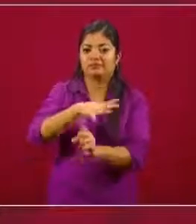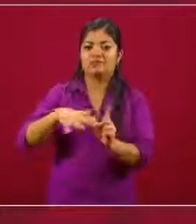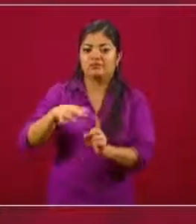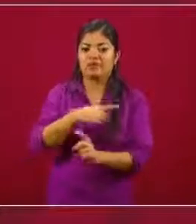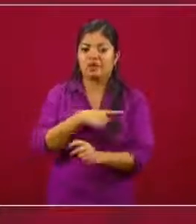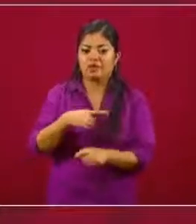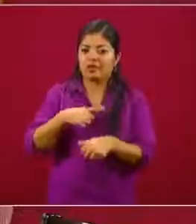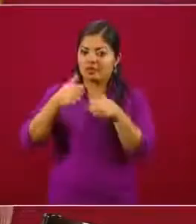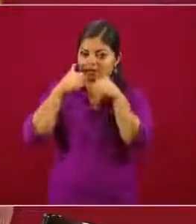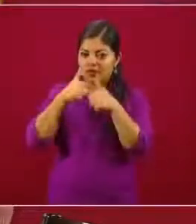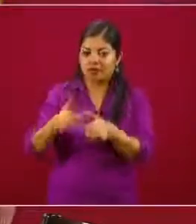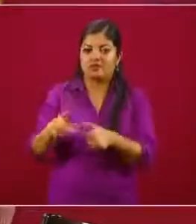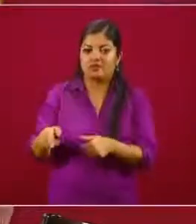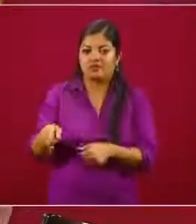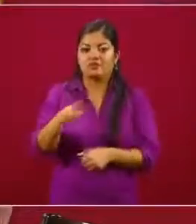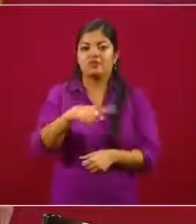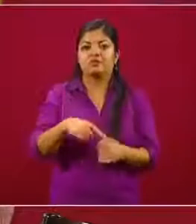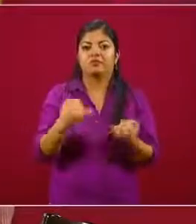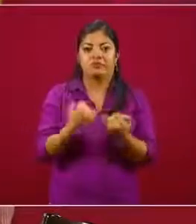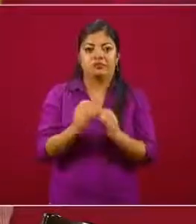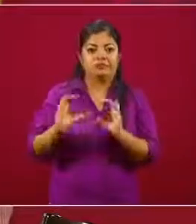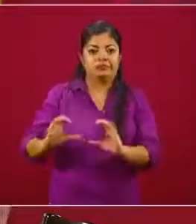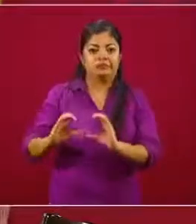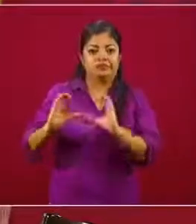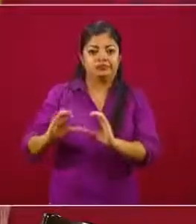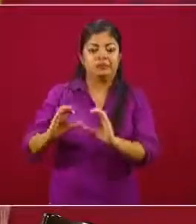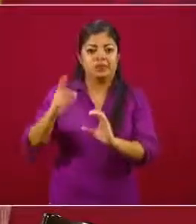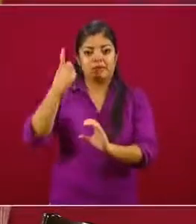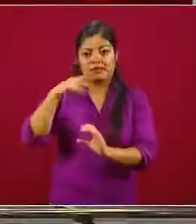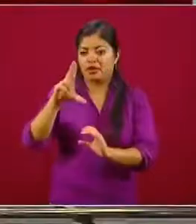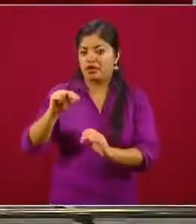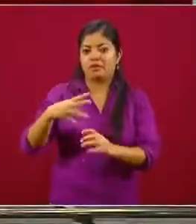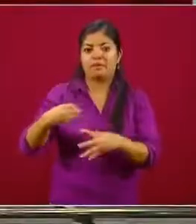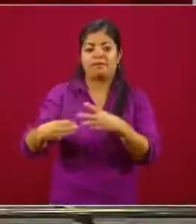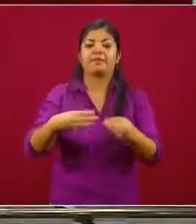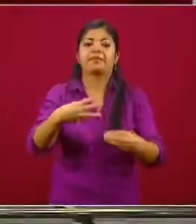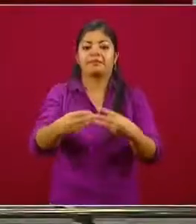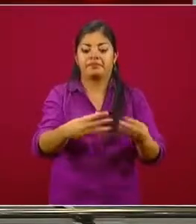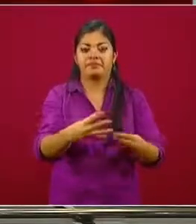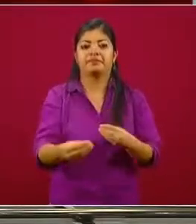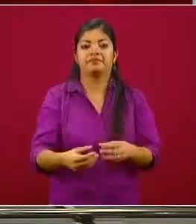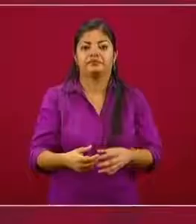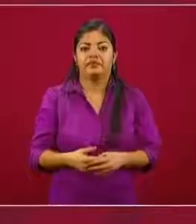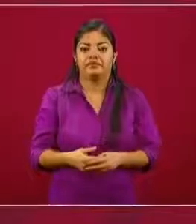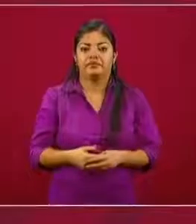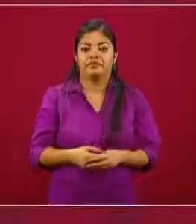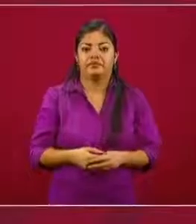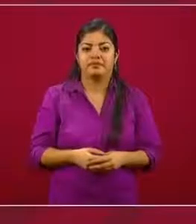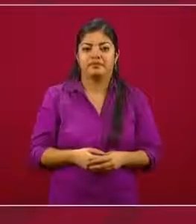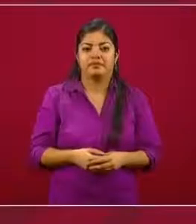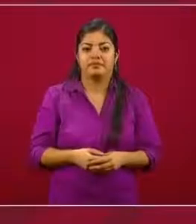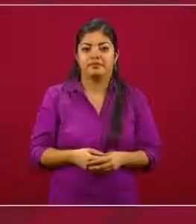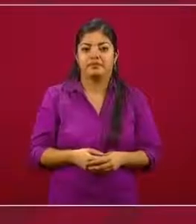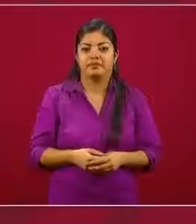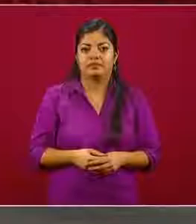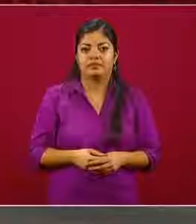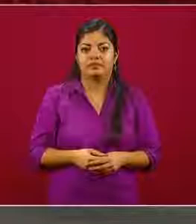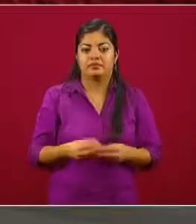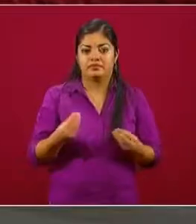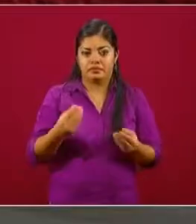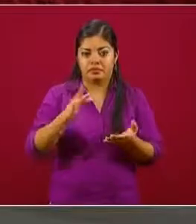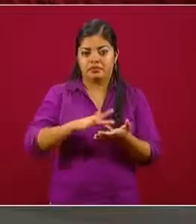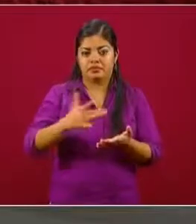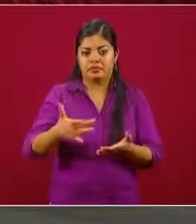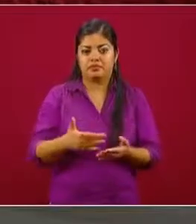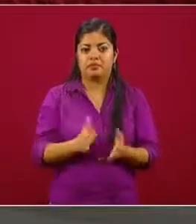estará trabajando en los esfuerzos de contención centrado en casos y los estudios epidemiológicos de casos y contactos. Muchas